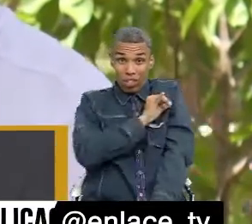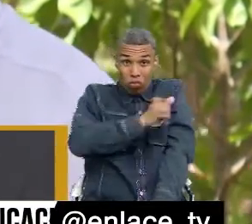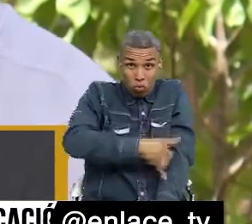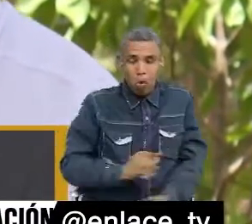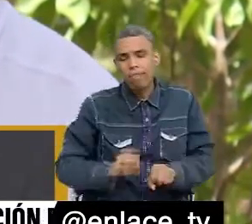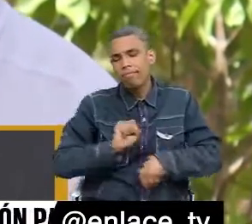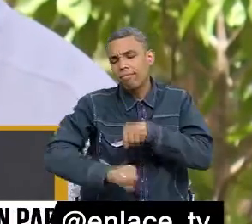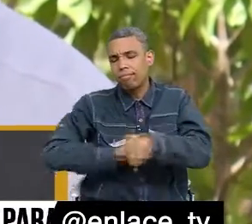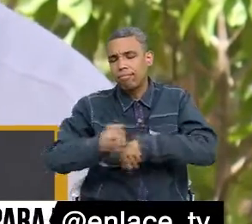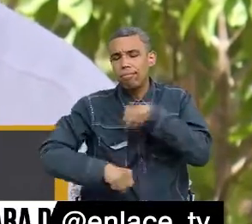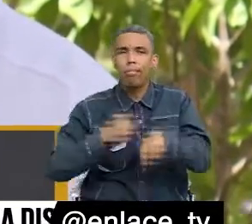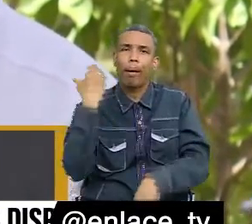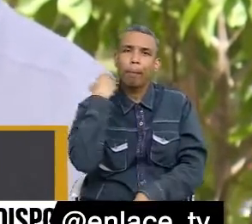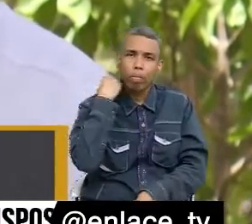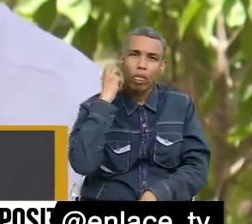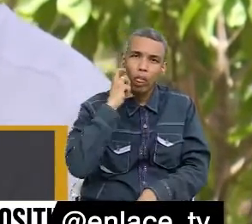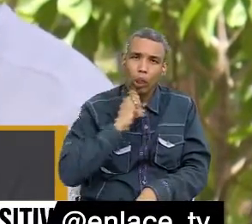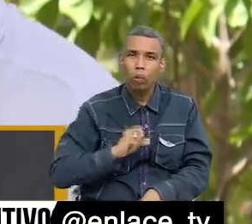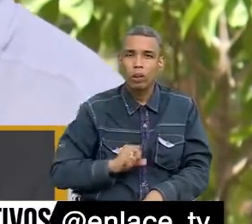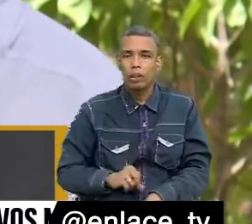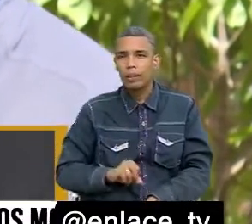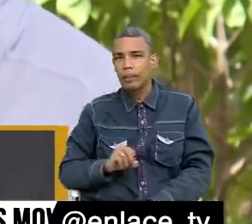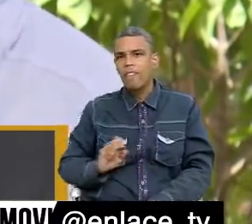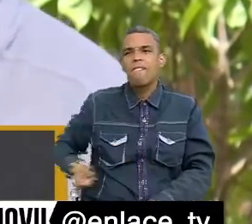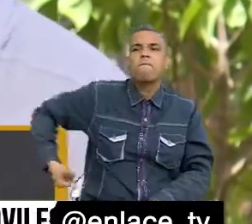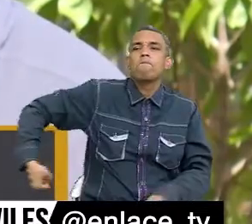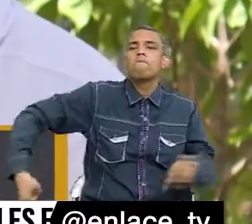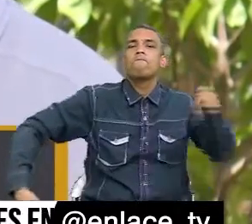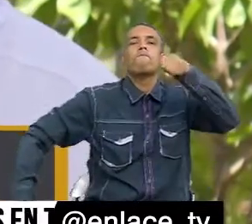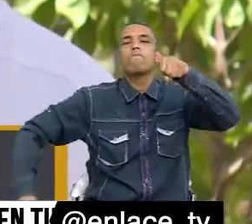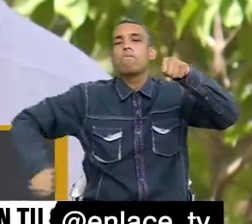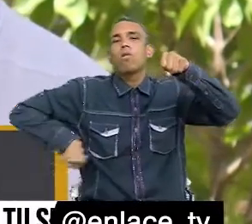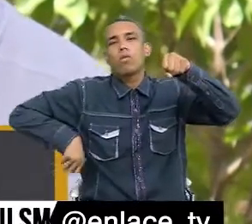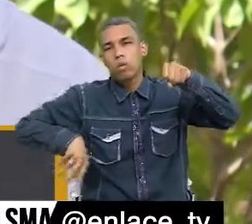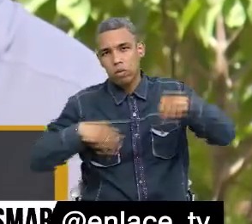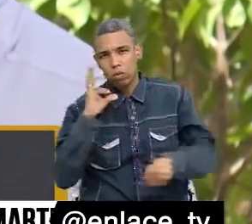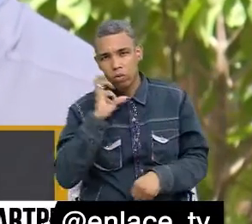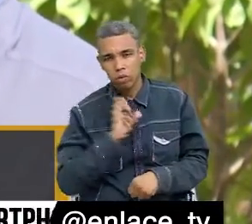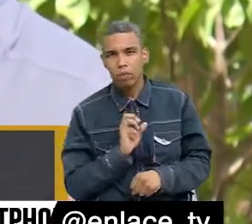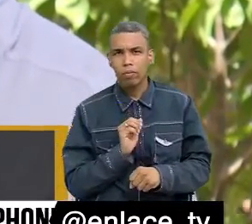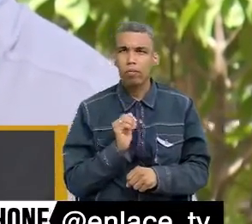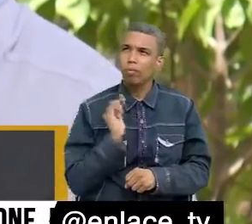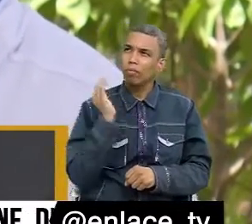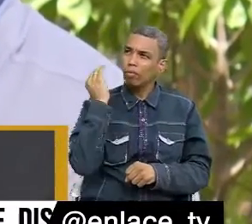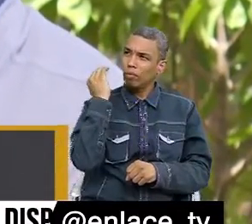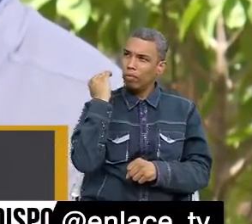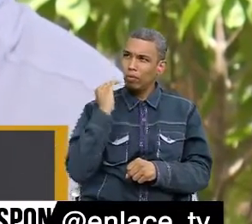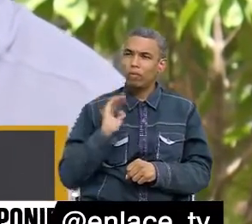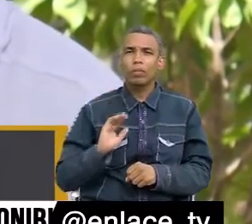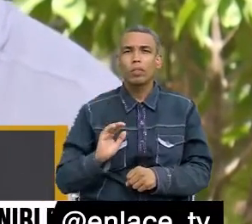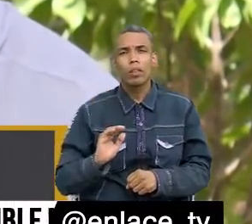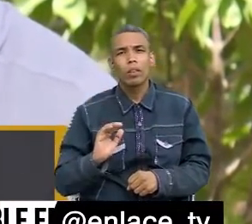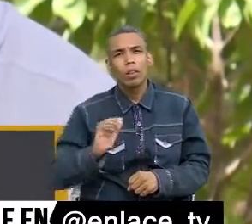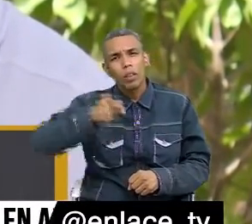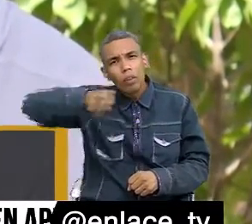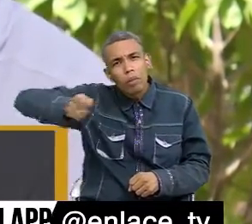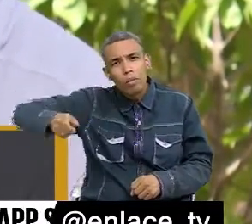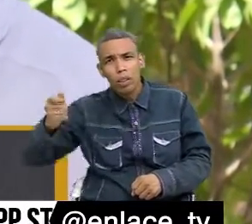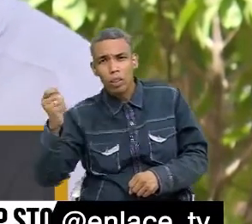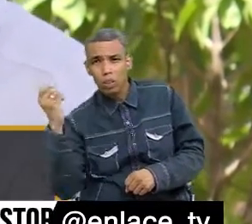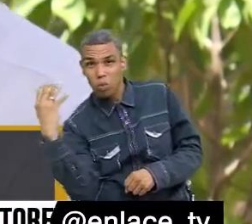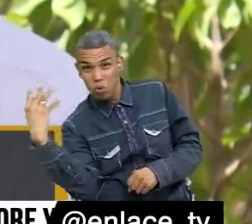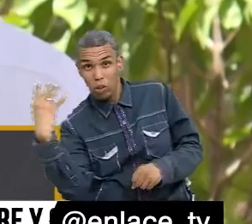miércoles de la semana pasada fueron víctimas 4 compañeros cercanías al road point de la Armada Nacional ahí vía Yondo